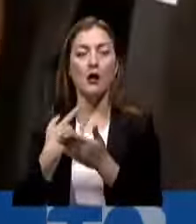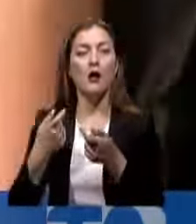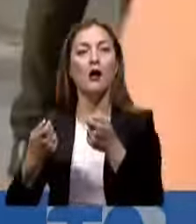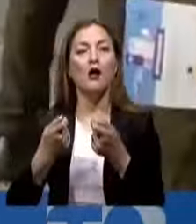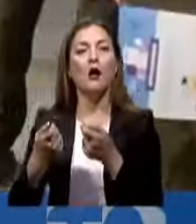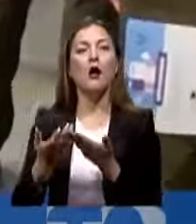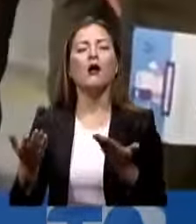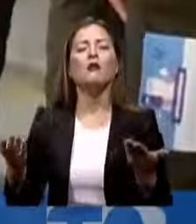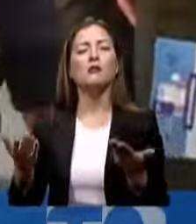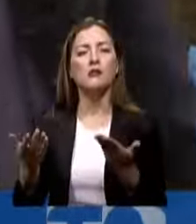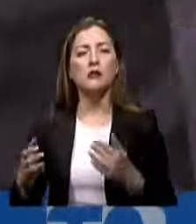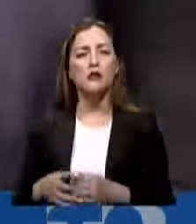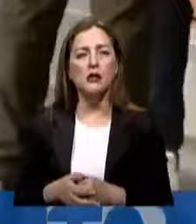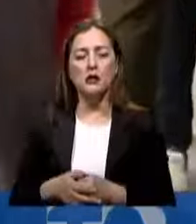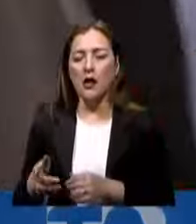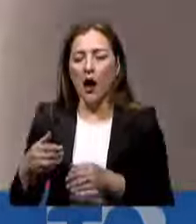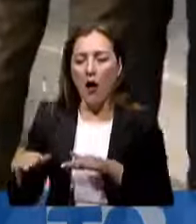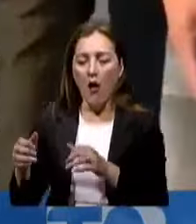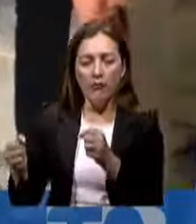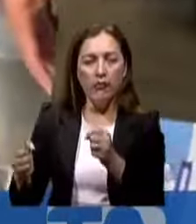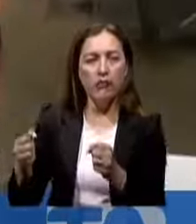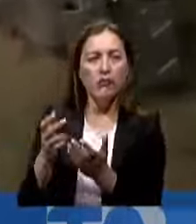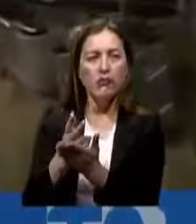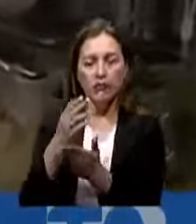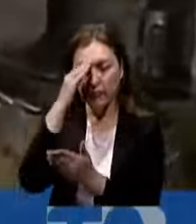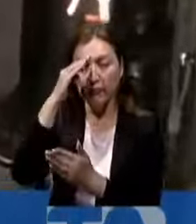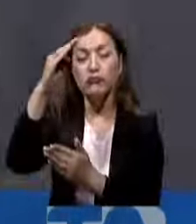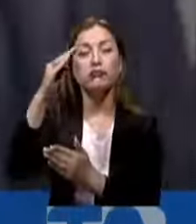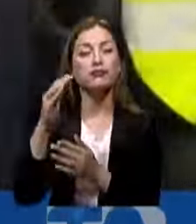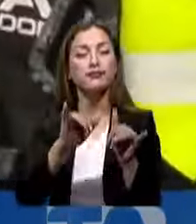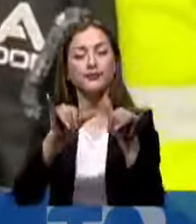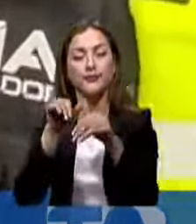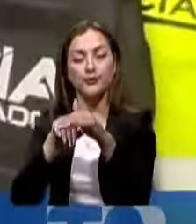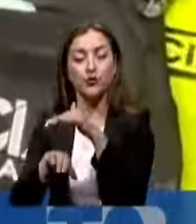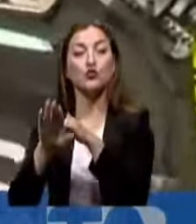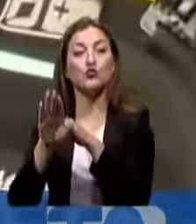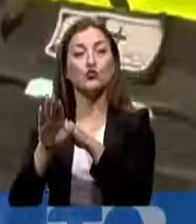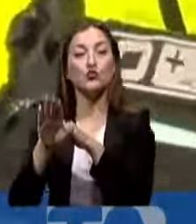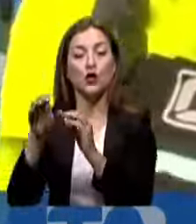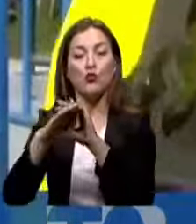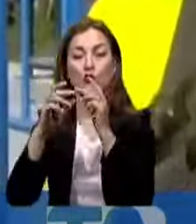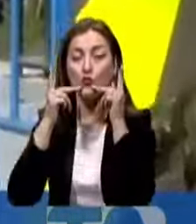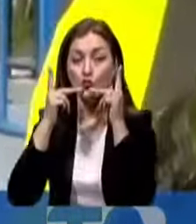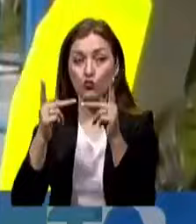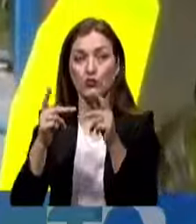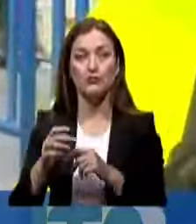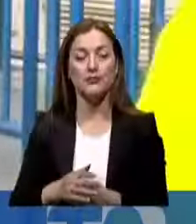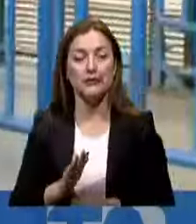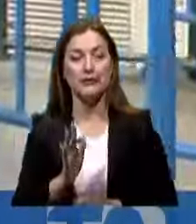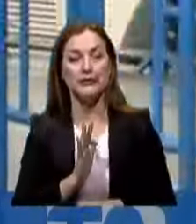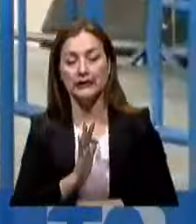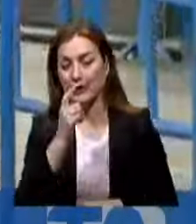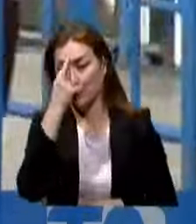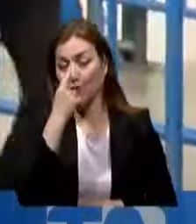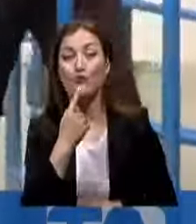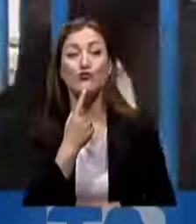operativos fijos y móviles, en donde el personal policial igualmente ingresará al transporte público y mediante técnicas de